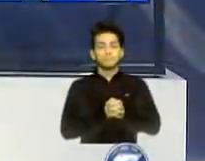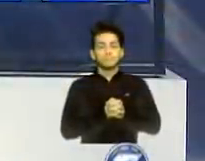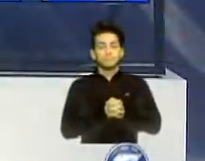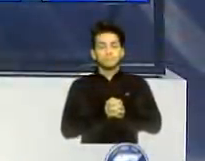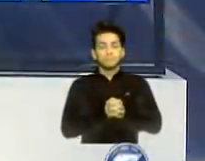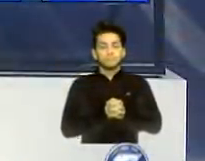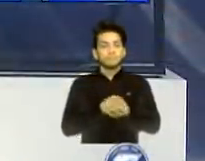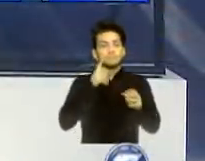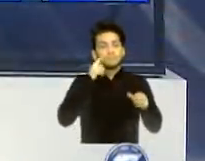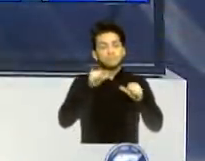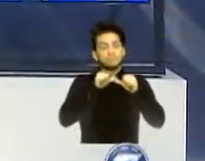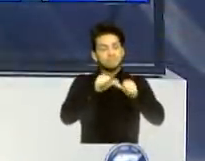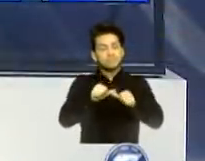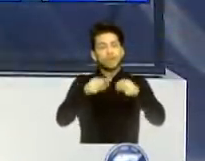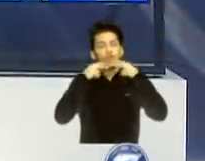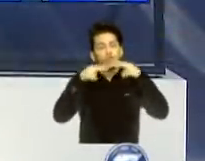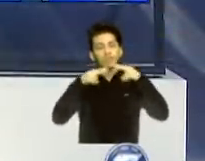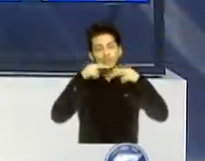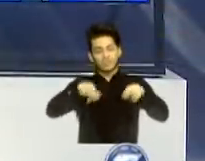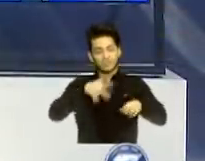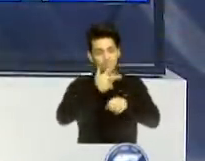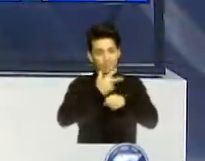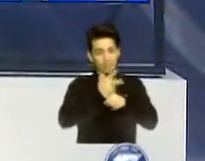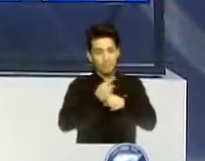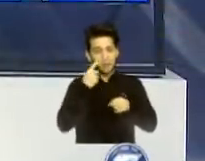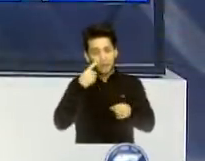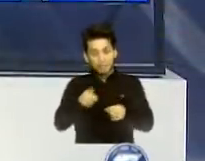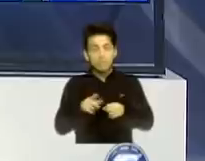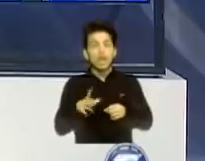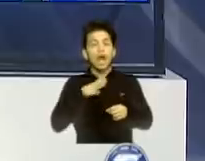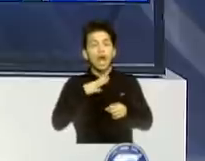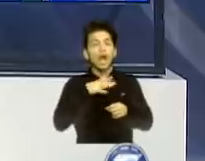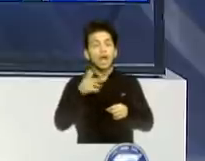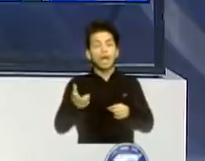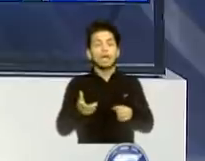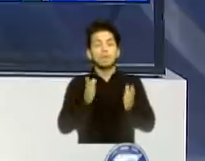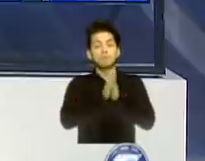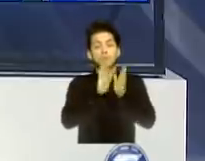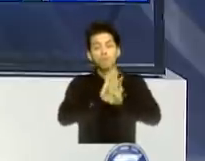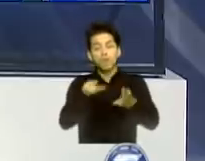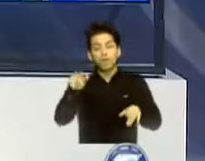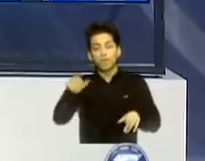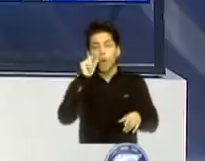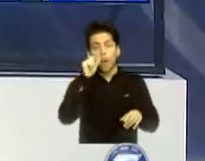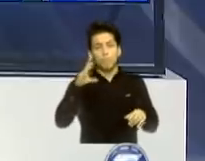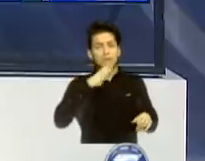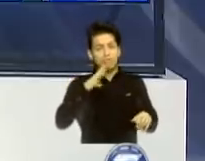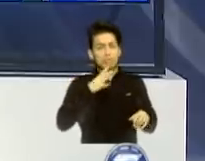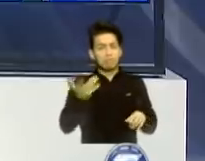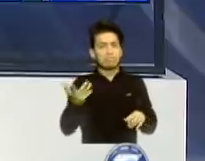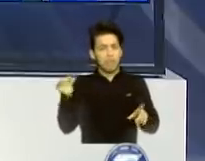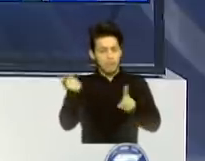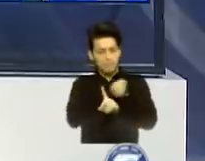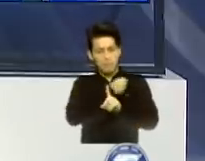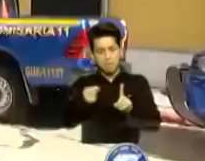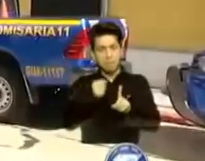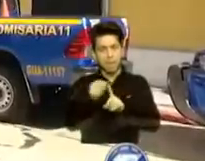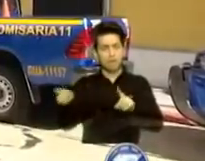Continuamos con las noticias nacionales. Fue localizado el cadáver de un hombre con señales de violencia en un hotel de la zona 1 capitalina.